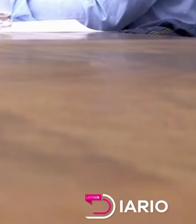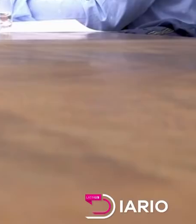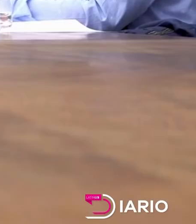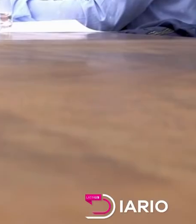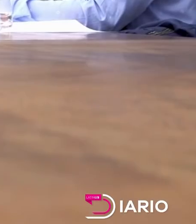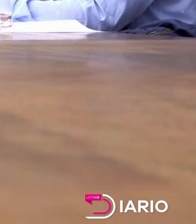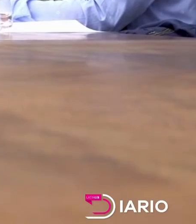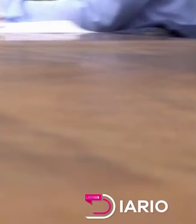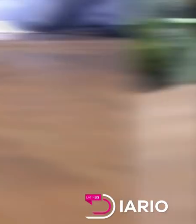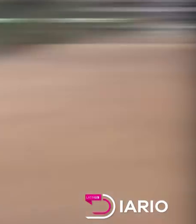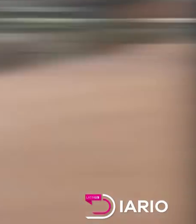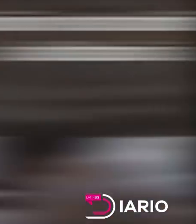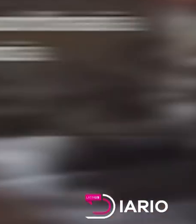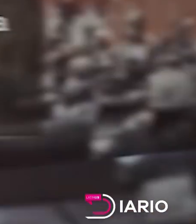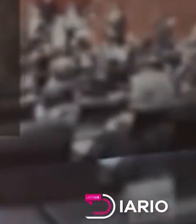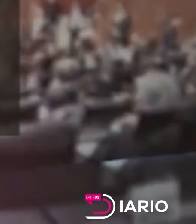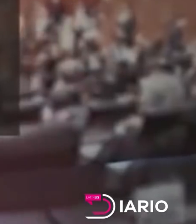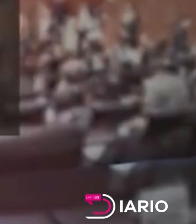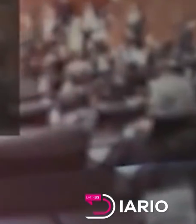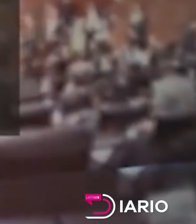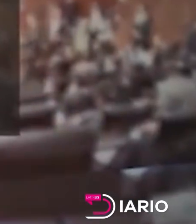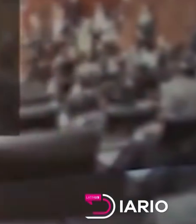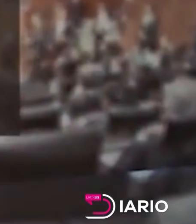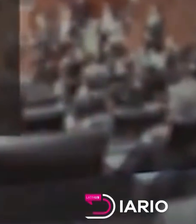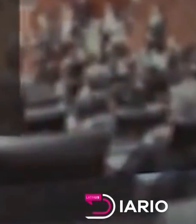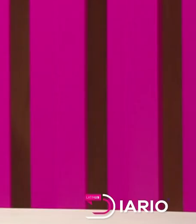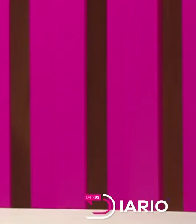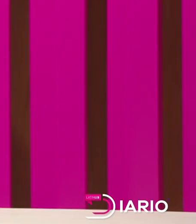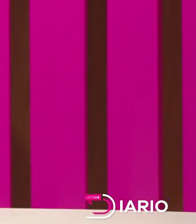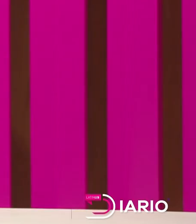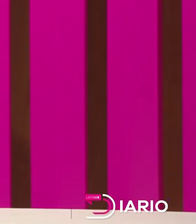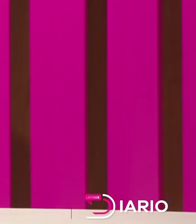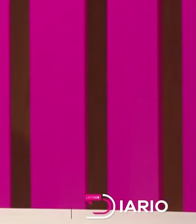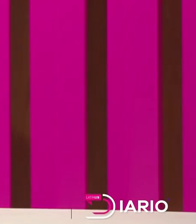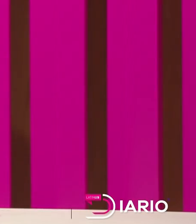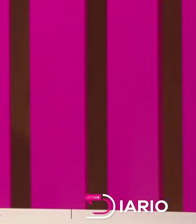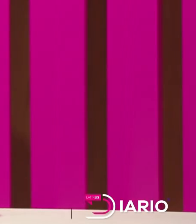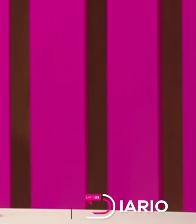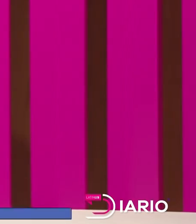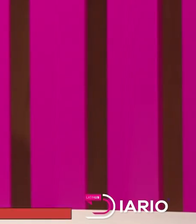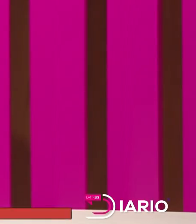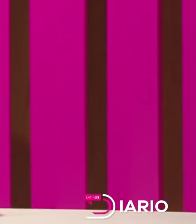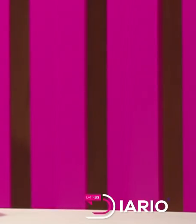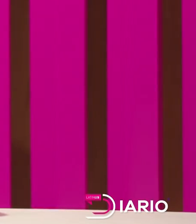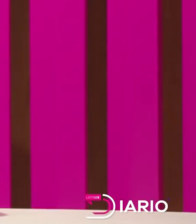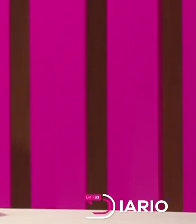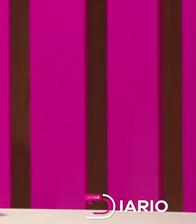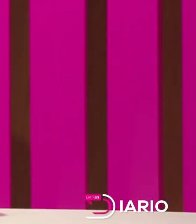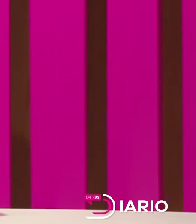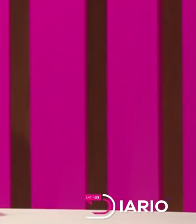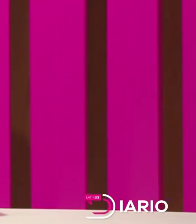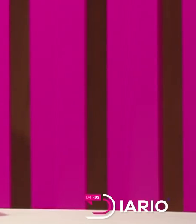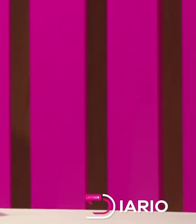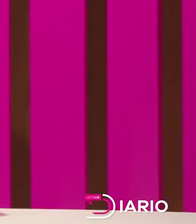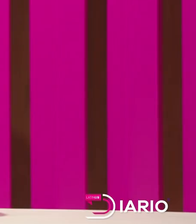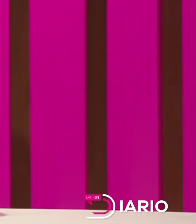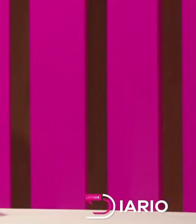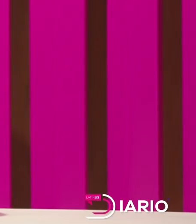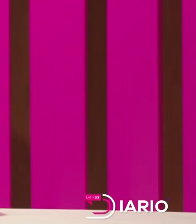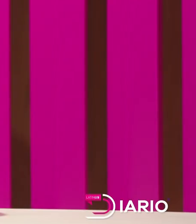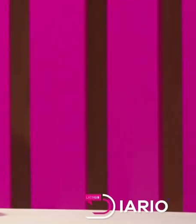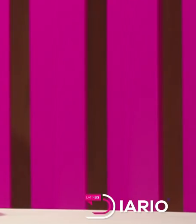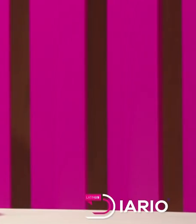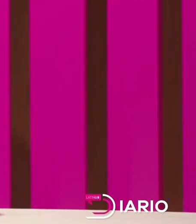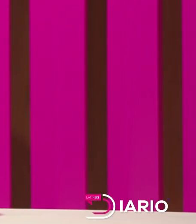especializados que no formen parte de la actividad principal de las empresas el presidente lópez obrador dijo que no considera que sea inconstitucional